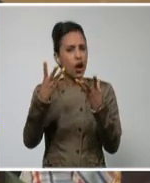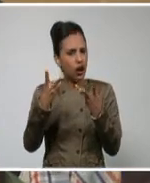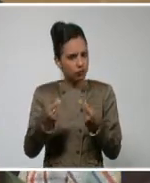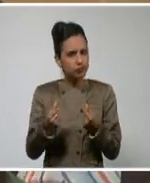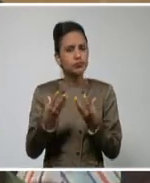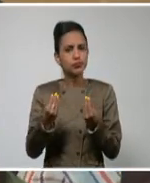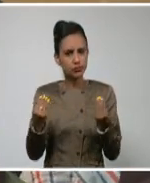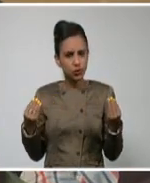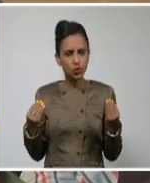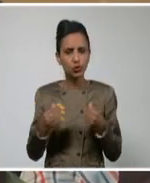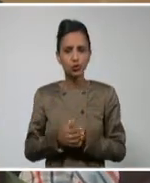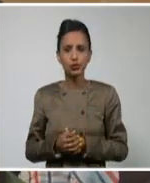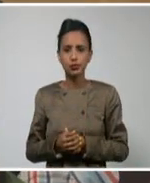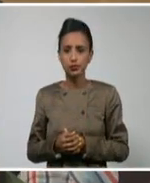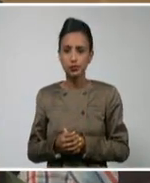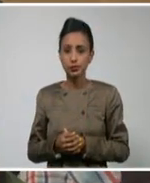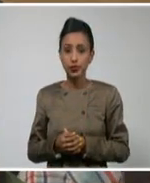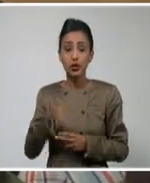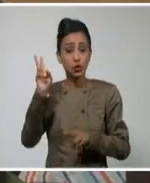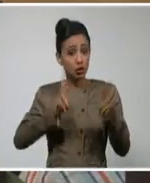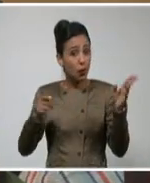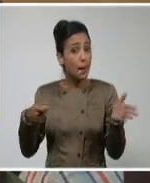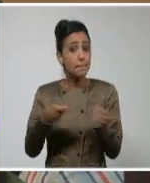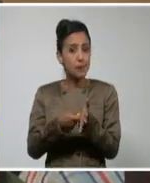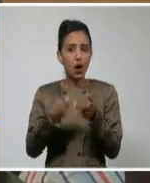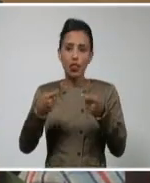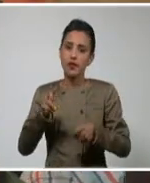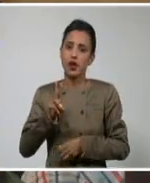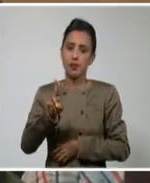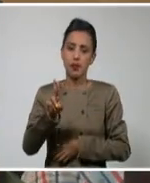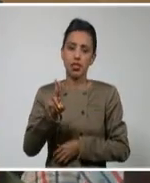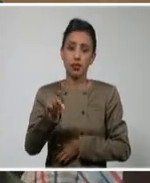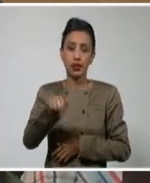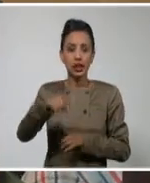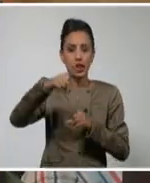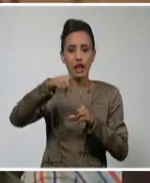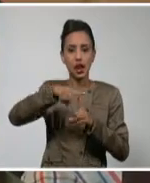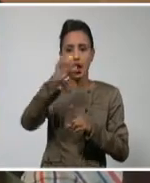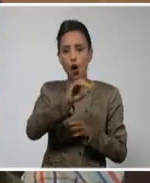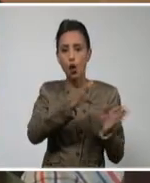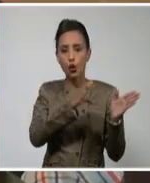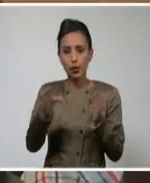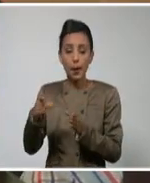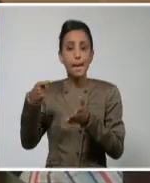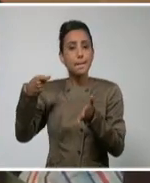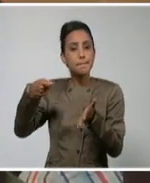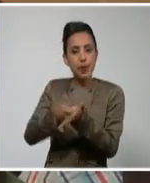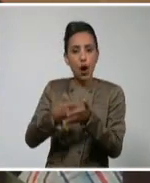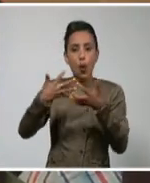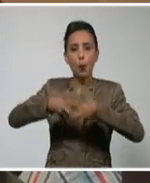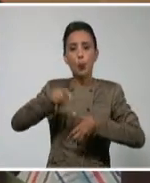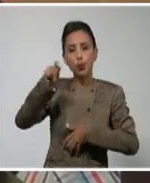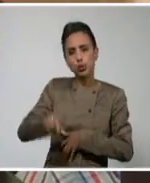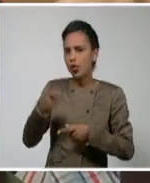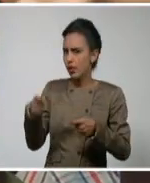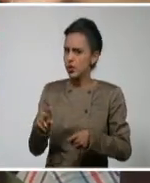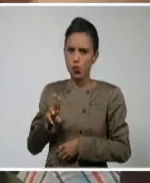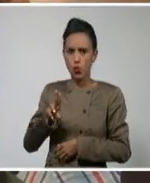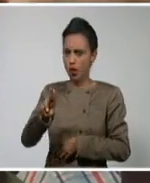estoy de acuerdo que el pago debe ser de inmediato en esta tarea de ordenamiento, al que el pago productor debe ser